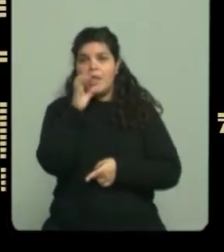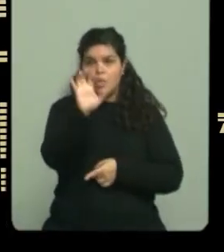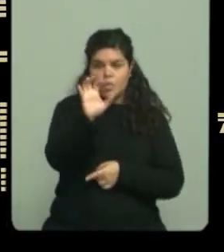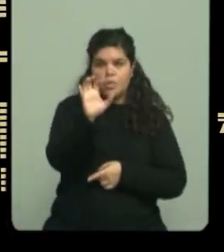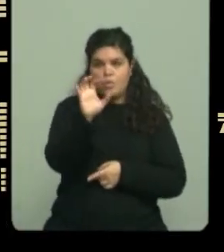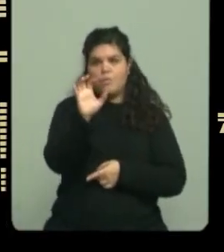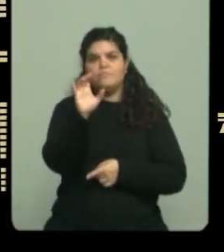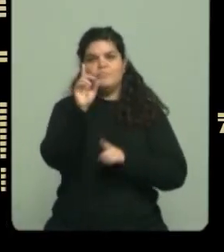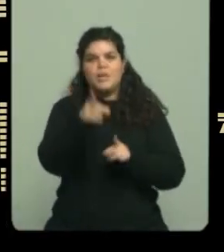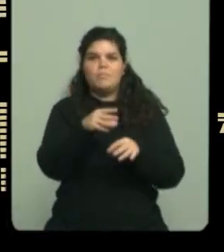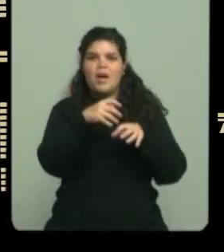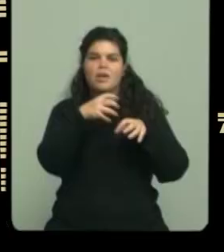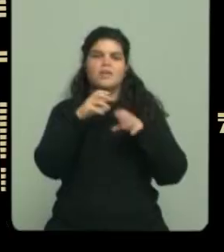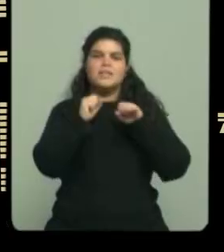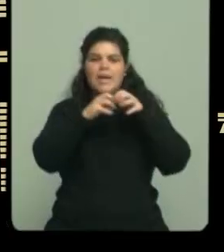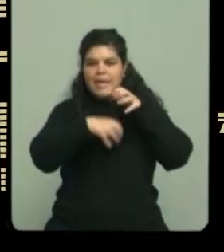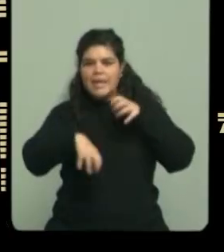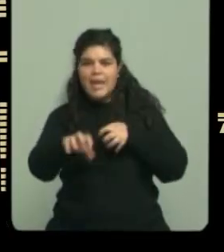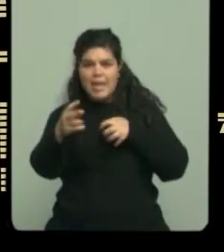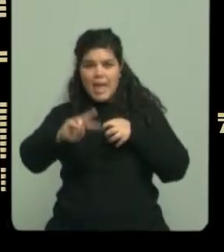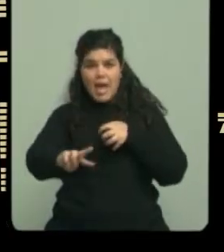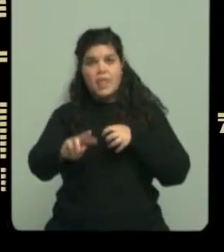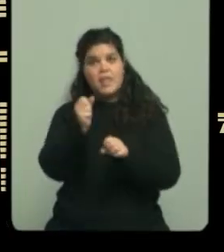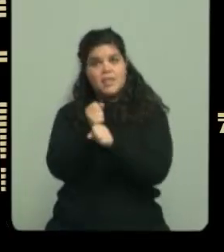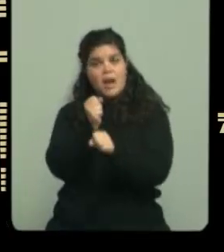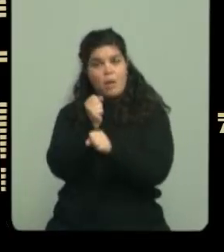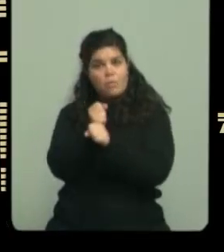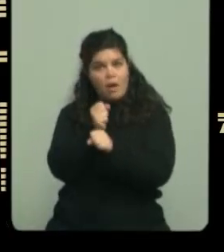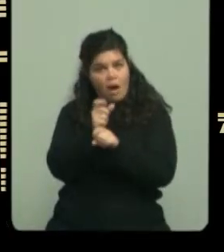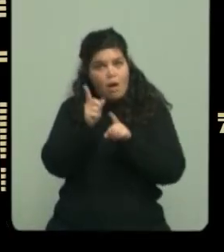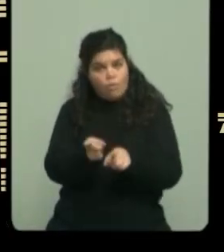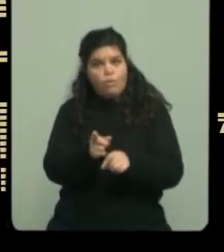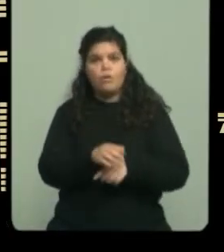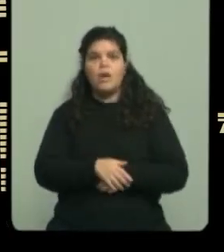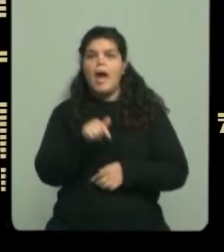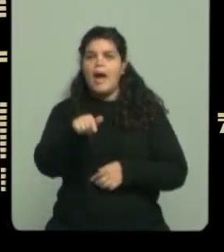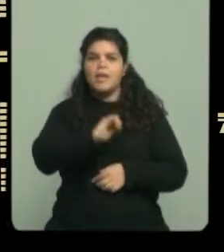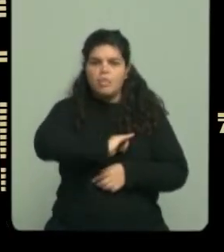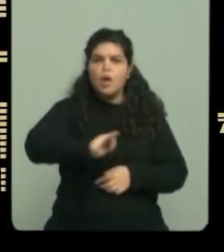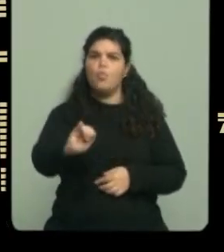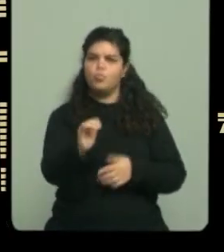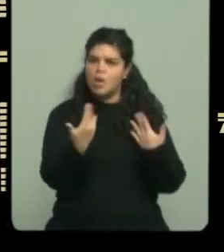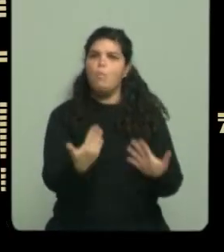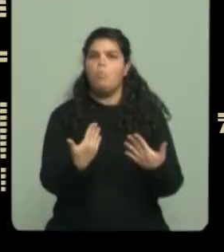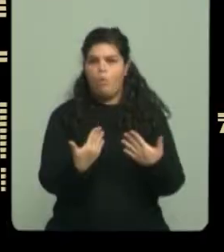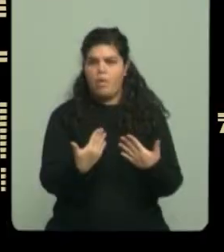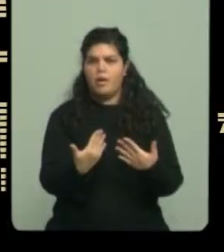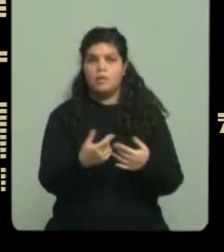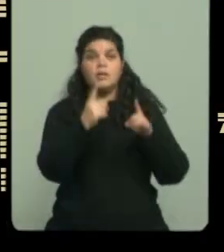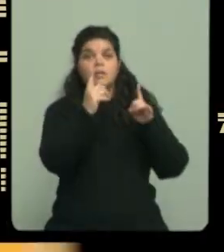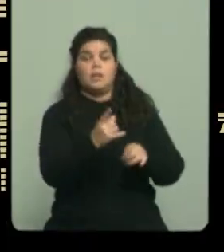Provincia también tiene la Subsecretaría de Trabajo, vías para poder plantear estos temas, denunciar estos